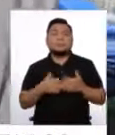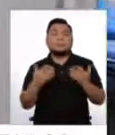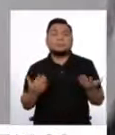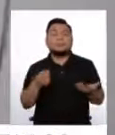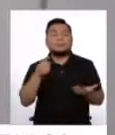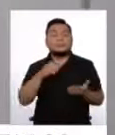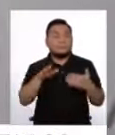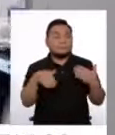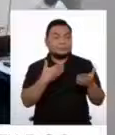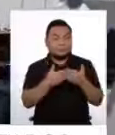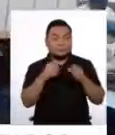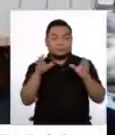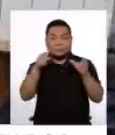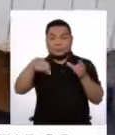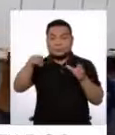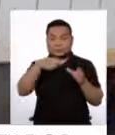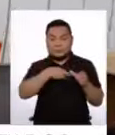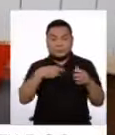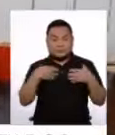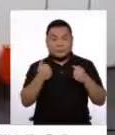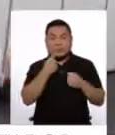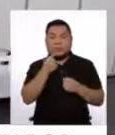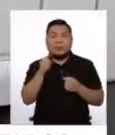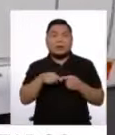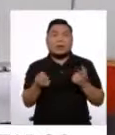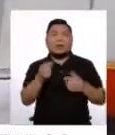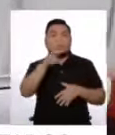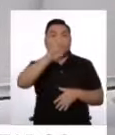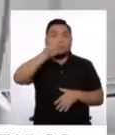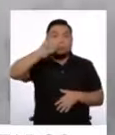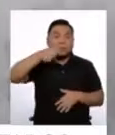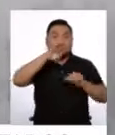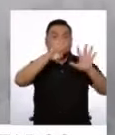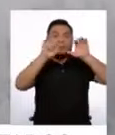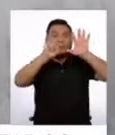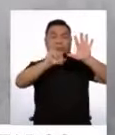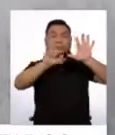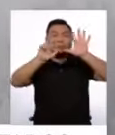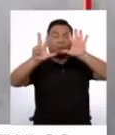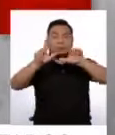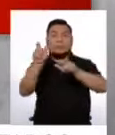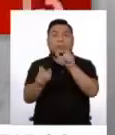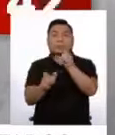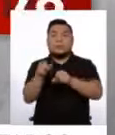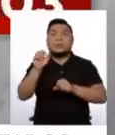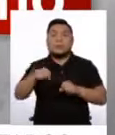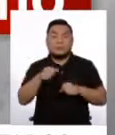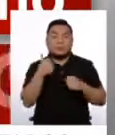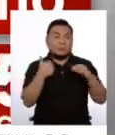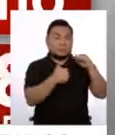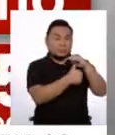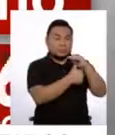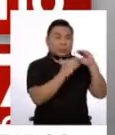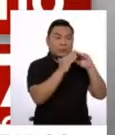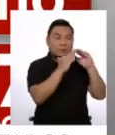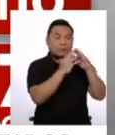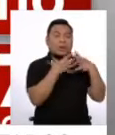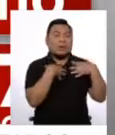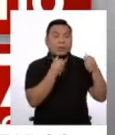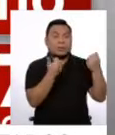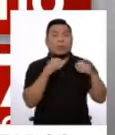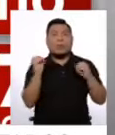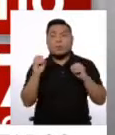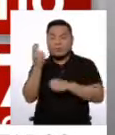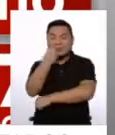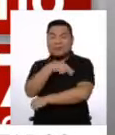El consolidado también señala que hasta hoy 41.968 personas cumplieron su periodo de aislamiento